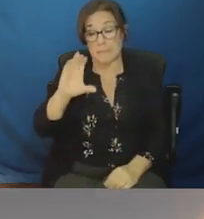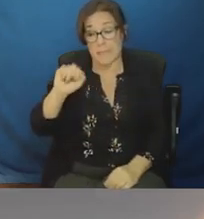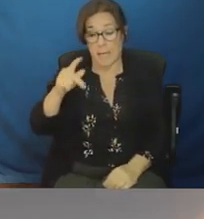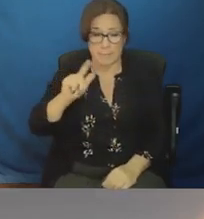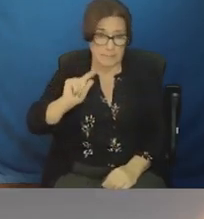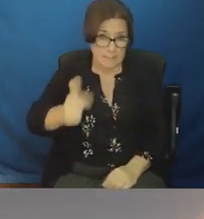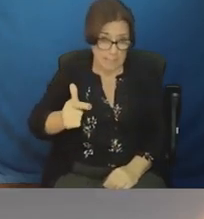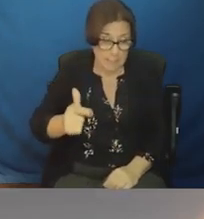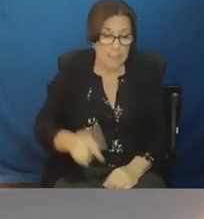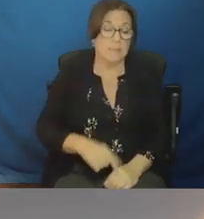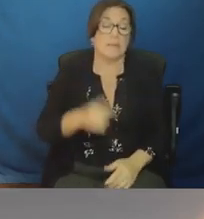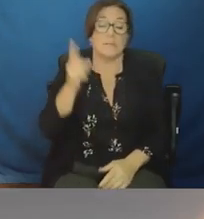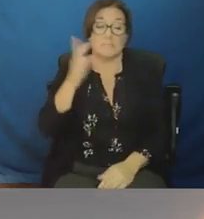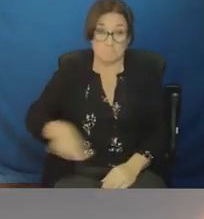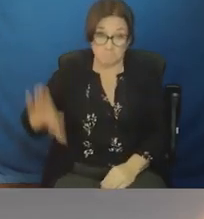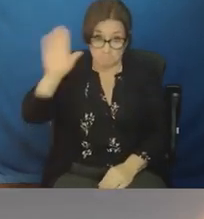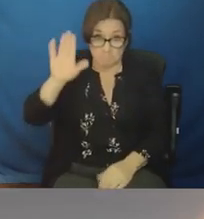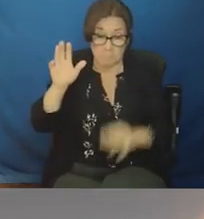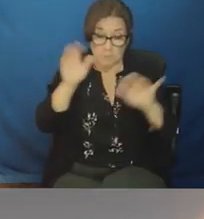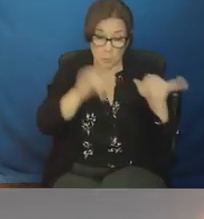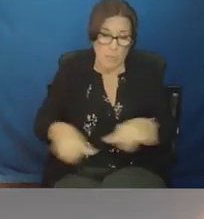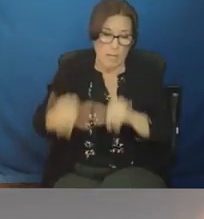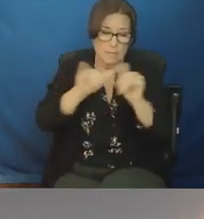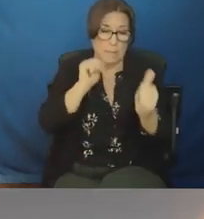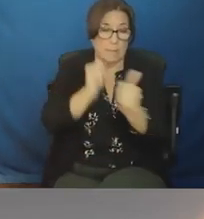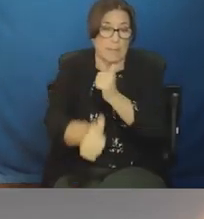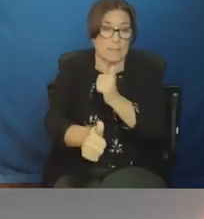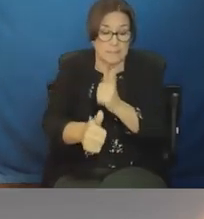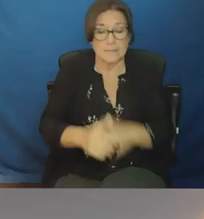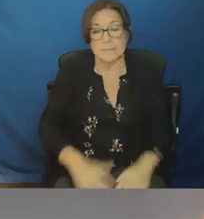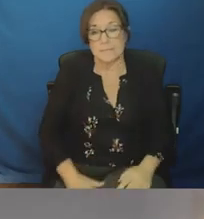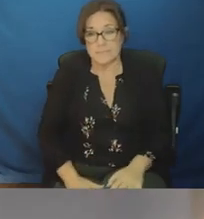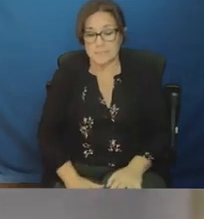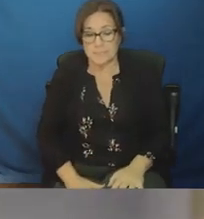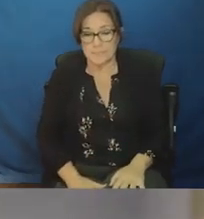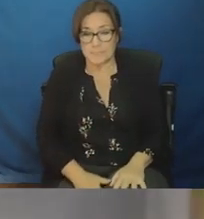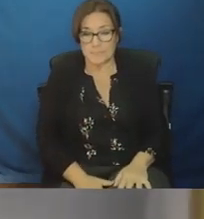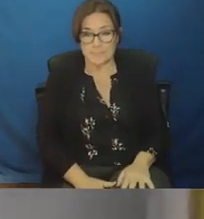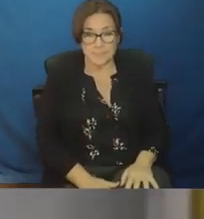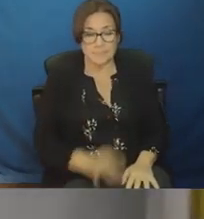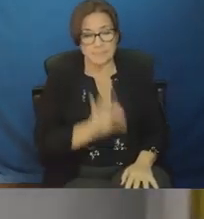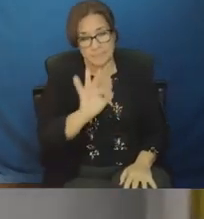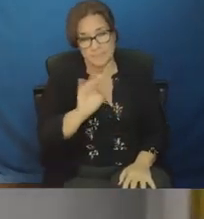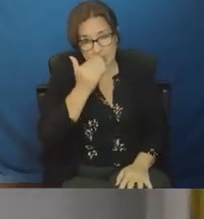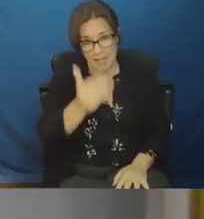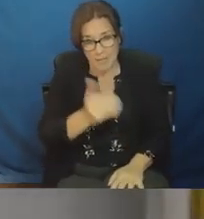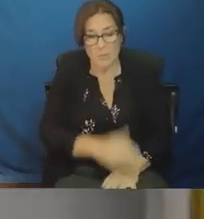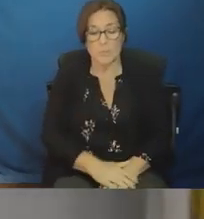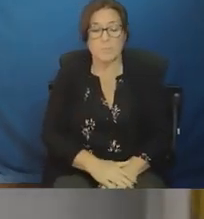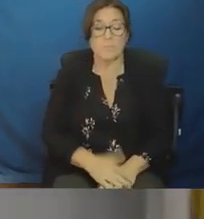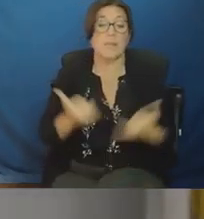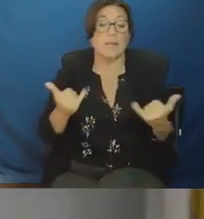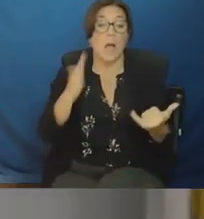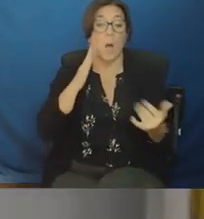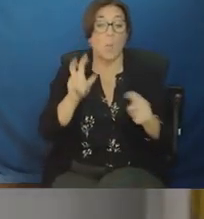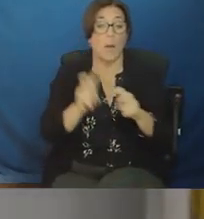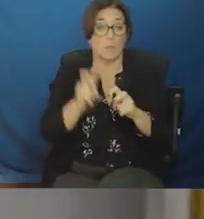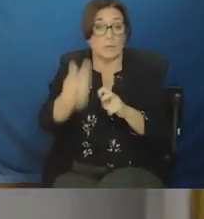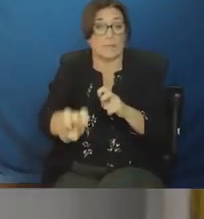sí la emoción queda aprobada por unanimidad gracias